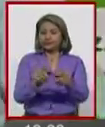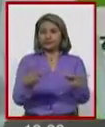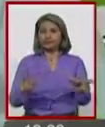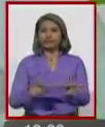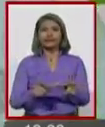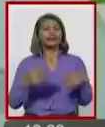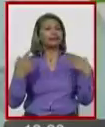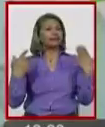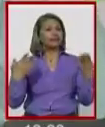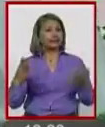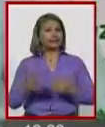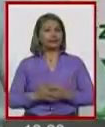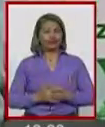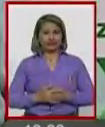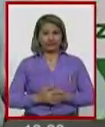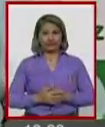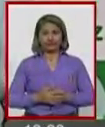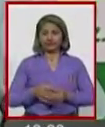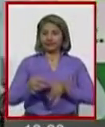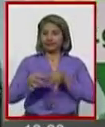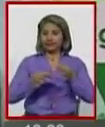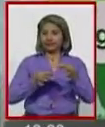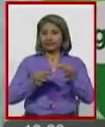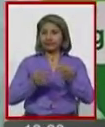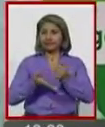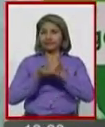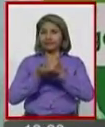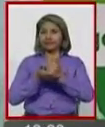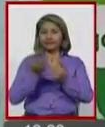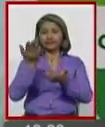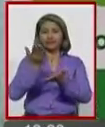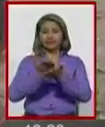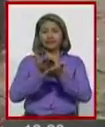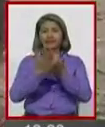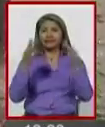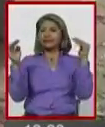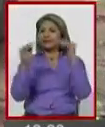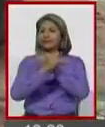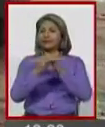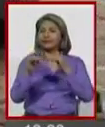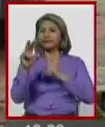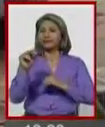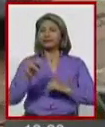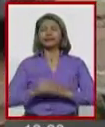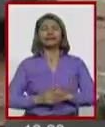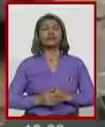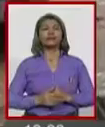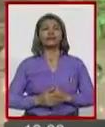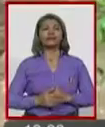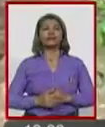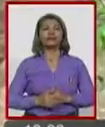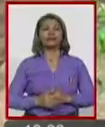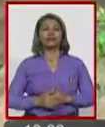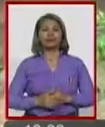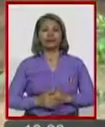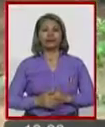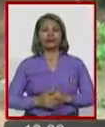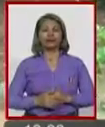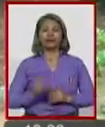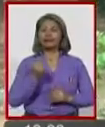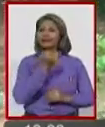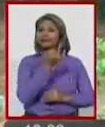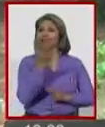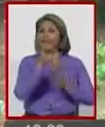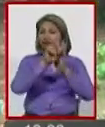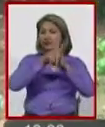lugar, la situación ya estaba controlada. ¿No cortó el paso de vehículos motorizados? No, fue cuestión de